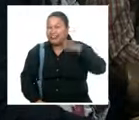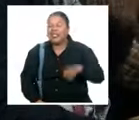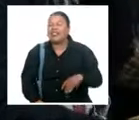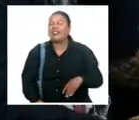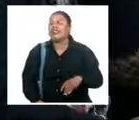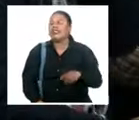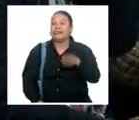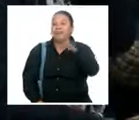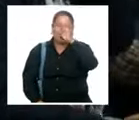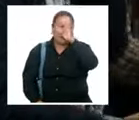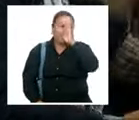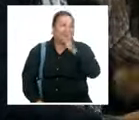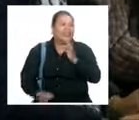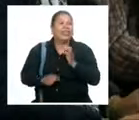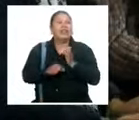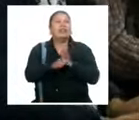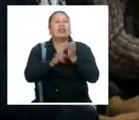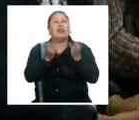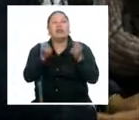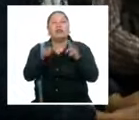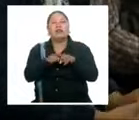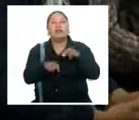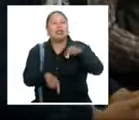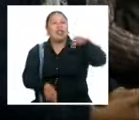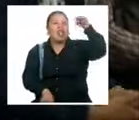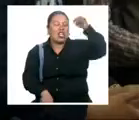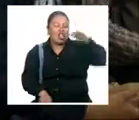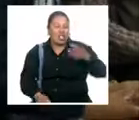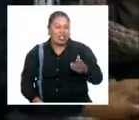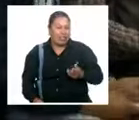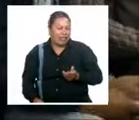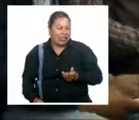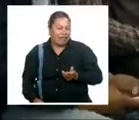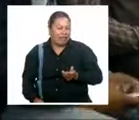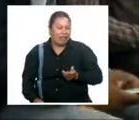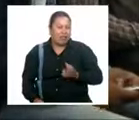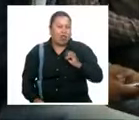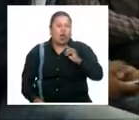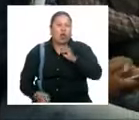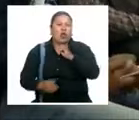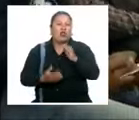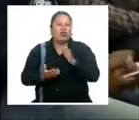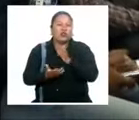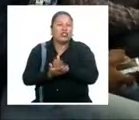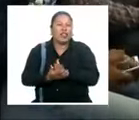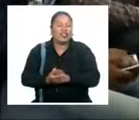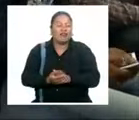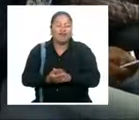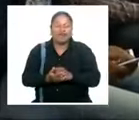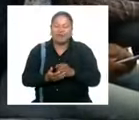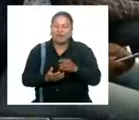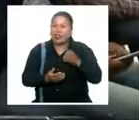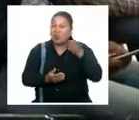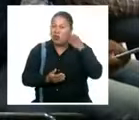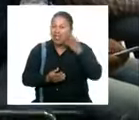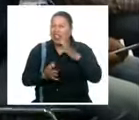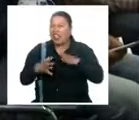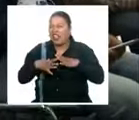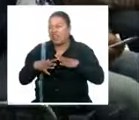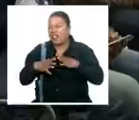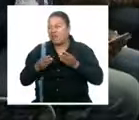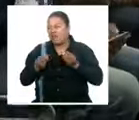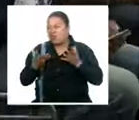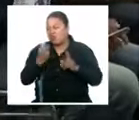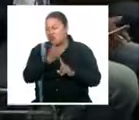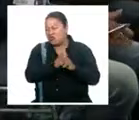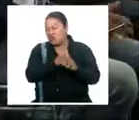como un estado del norte o del centro. Oaxaca es muy conflictivo